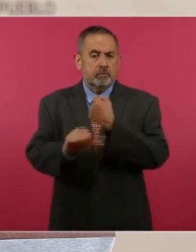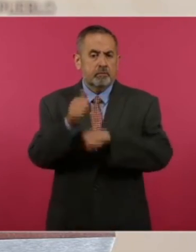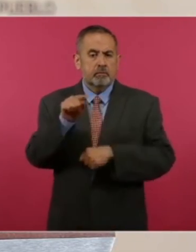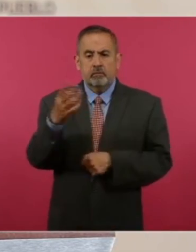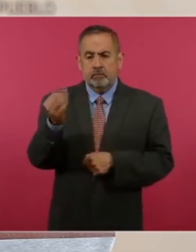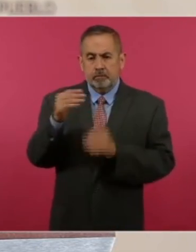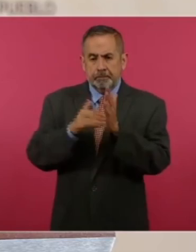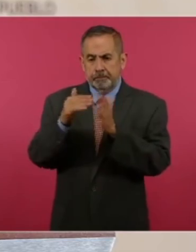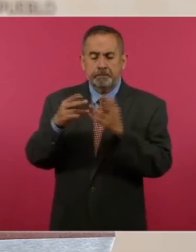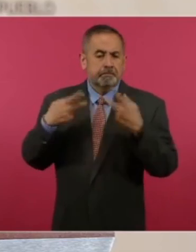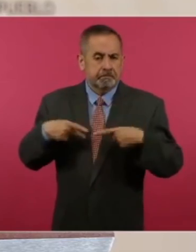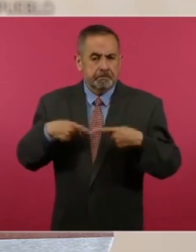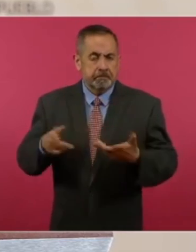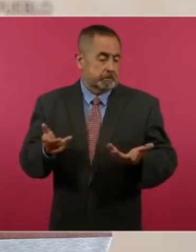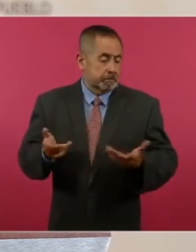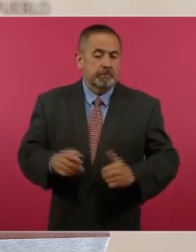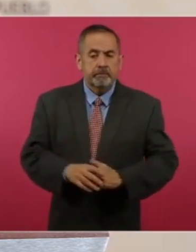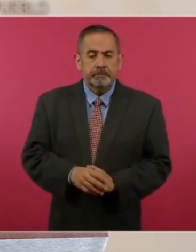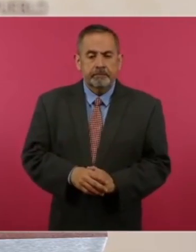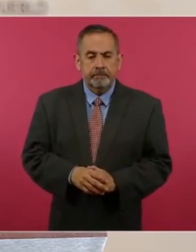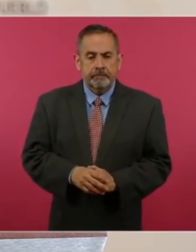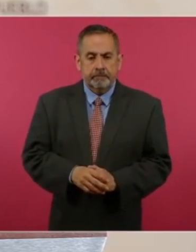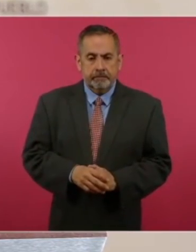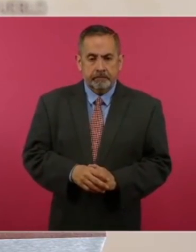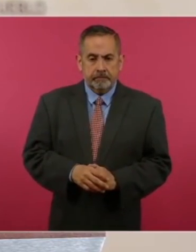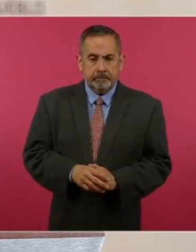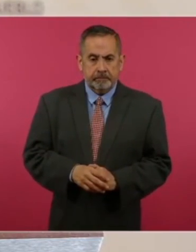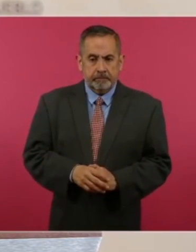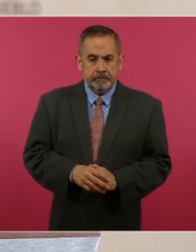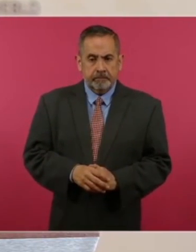11.9 millones de personas. Pero si lo